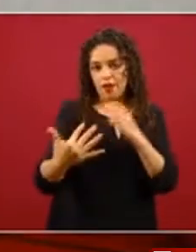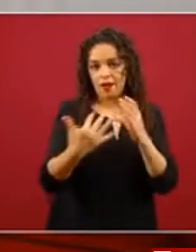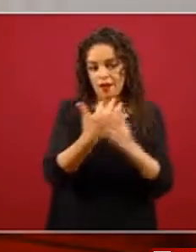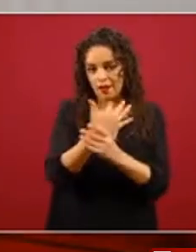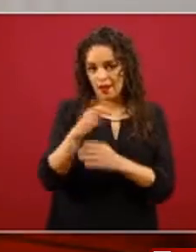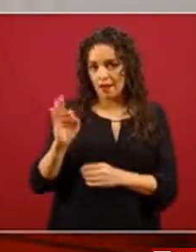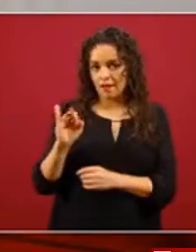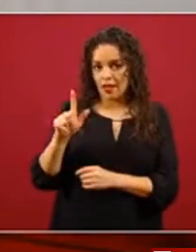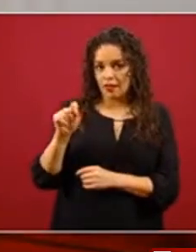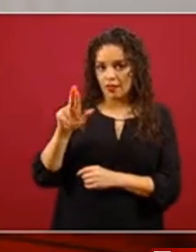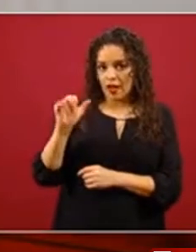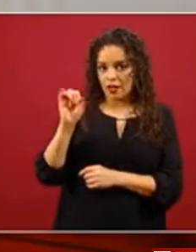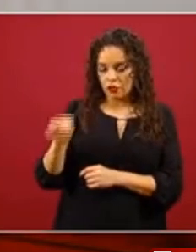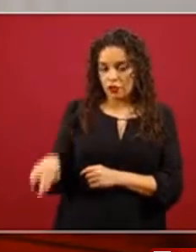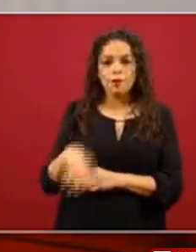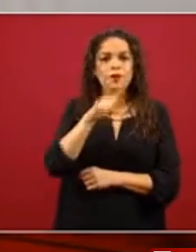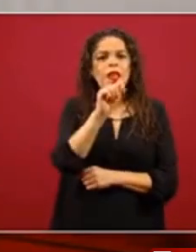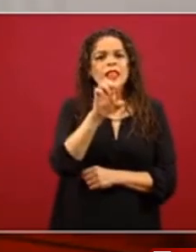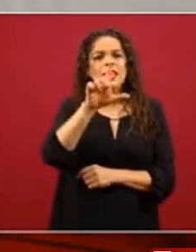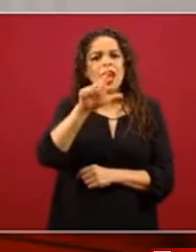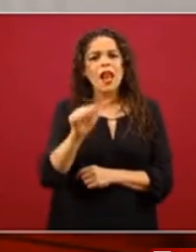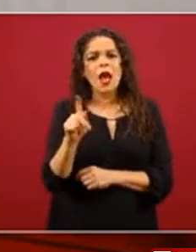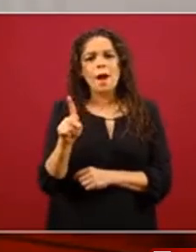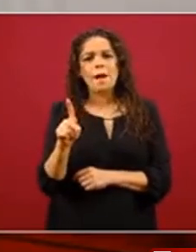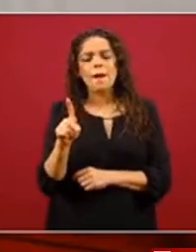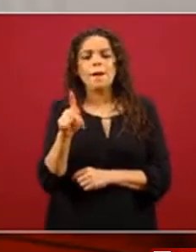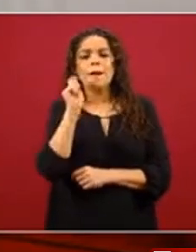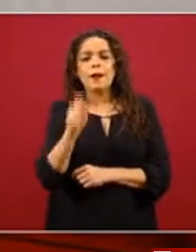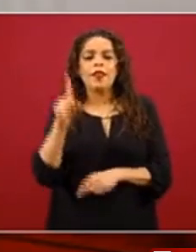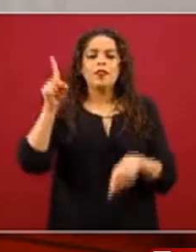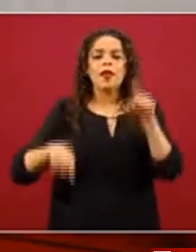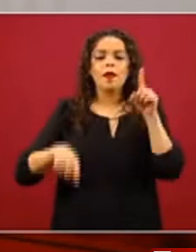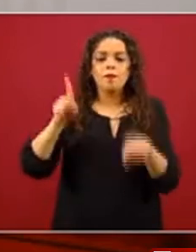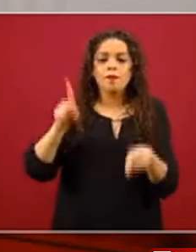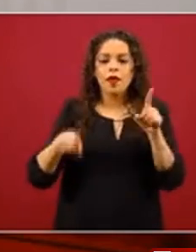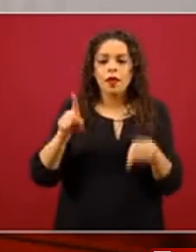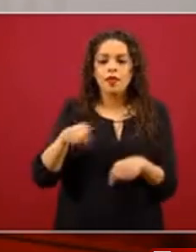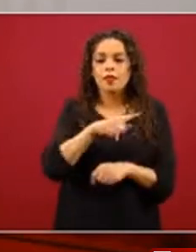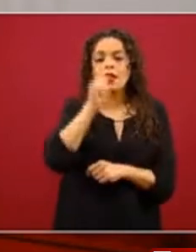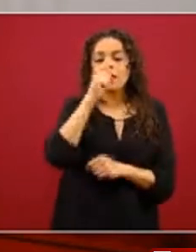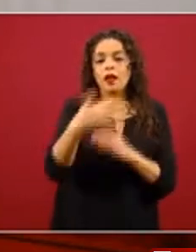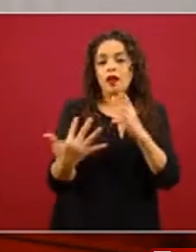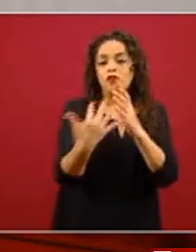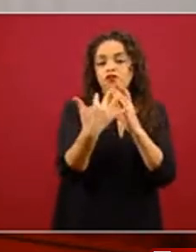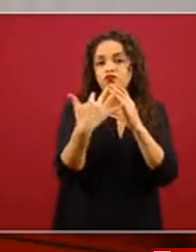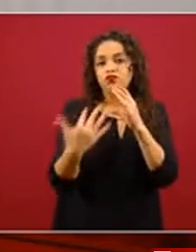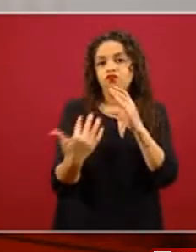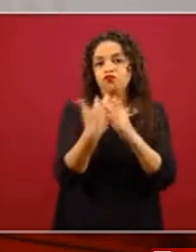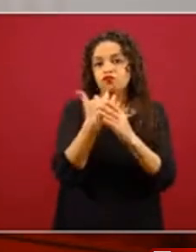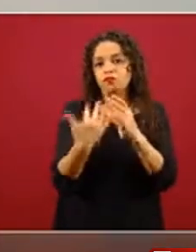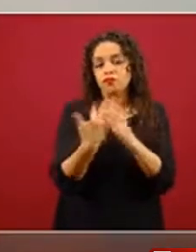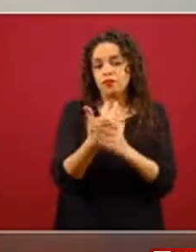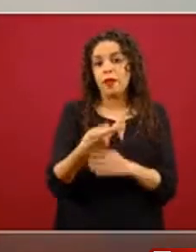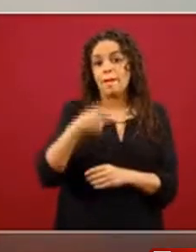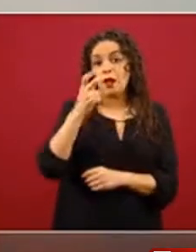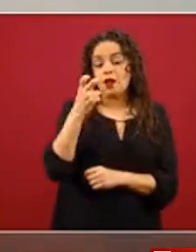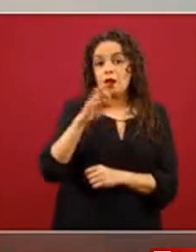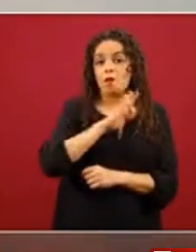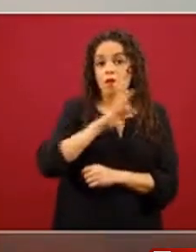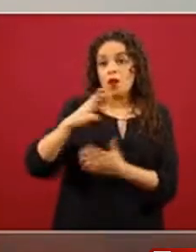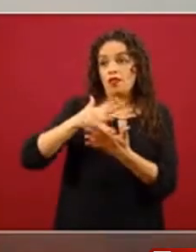per se, depende de la tela el grado de filtración, pero esto se va incrementando